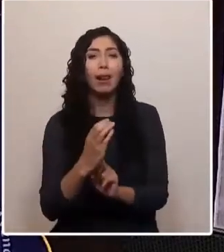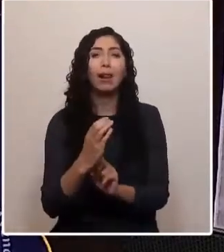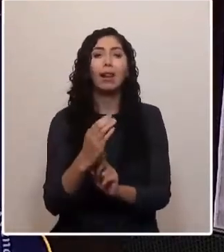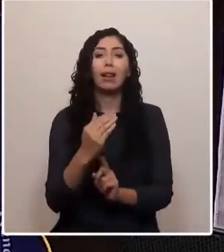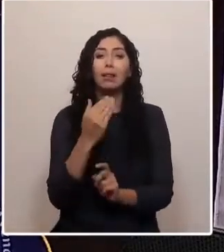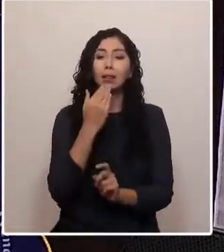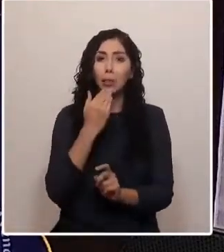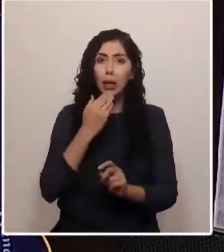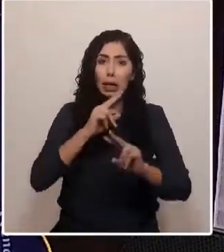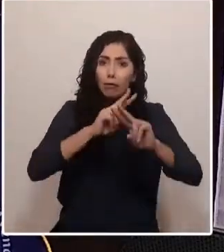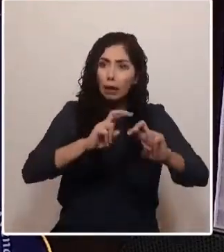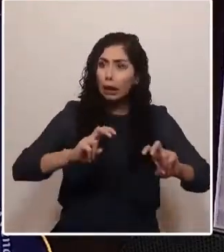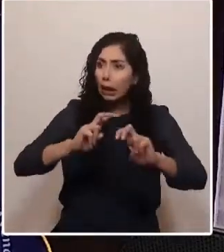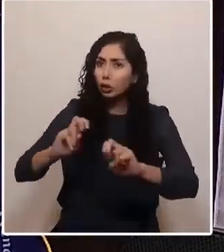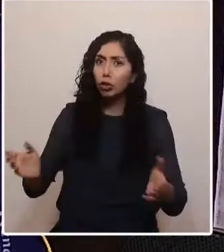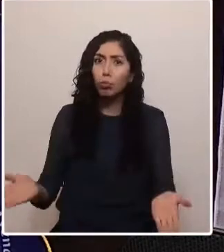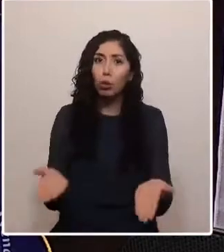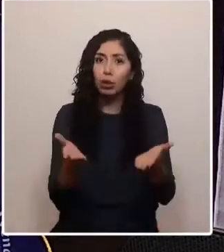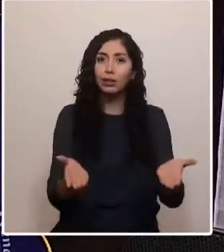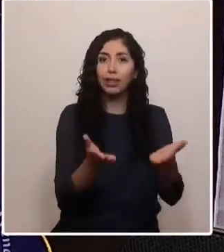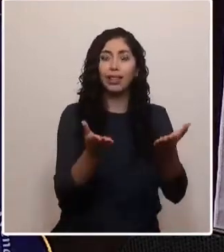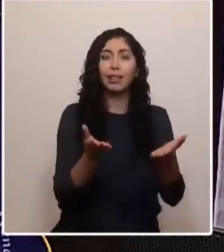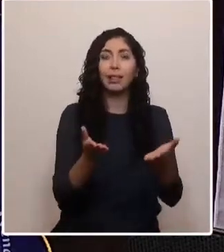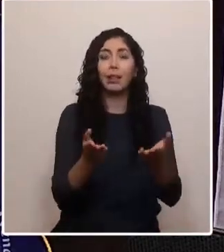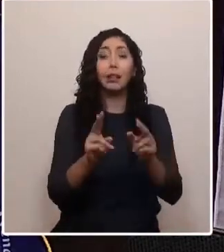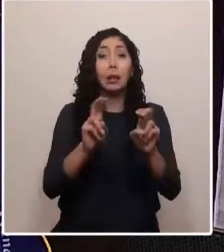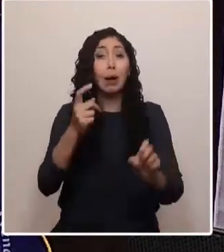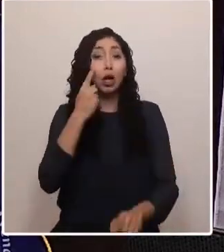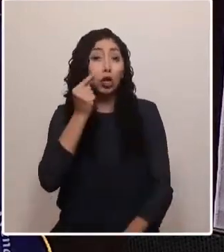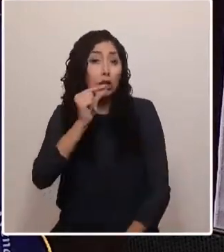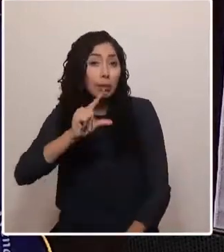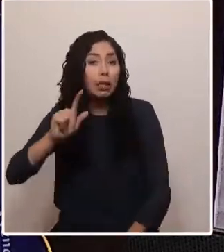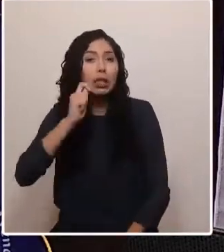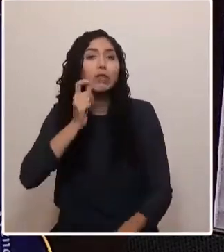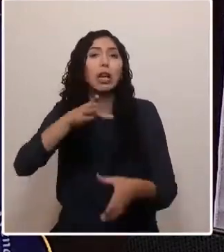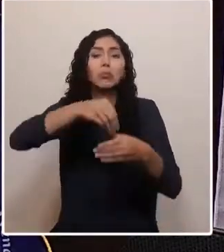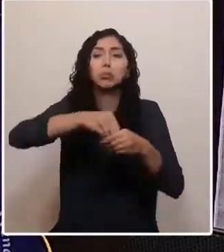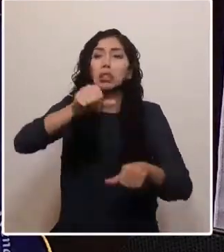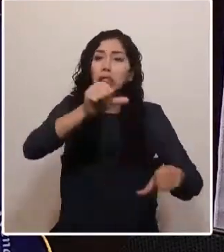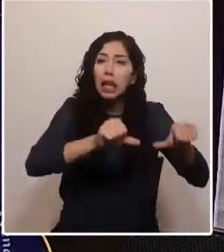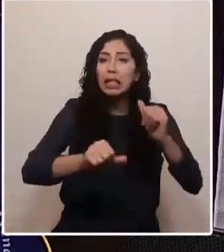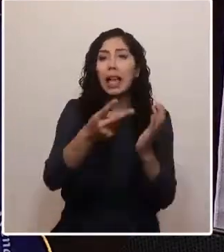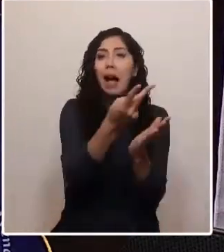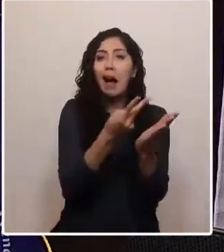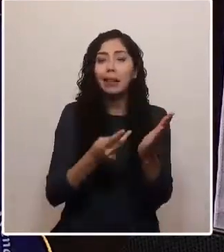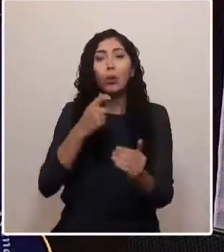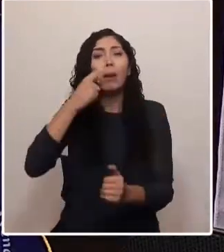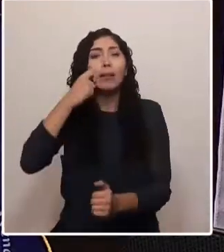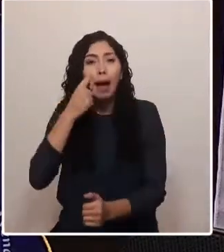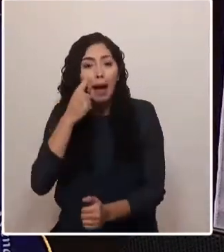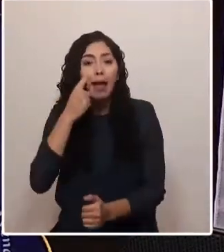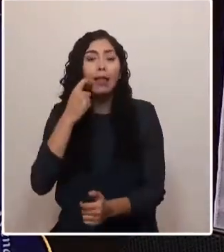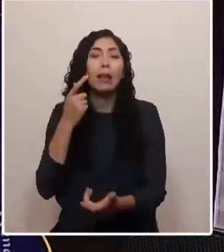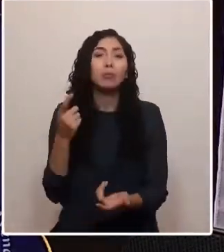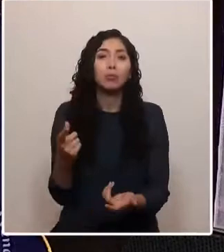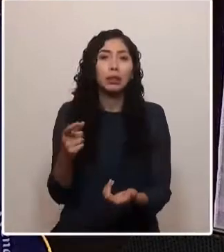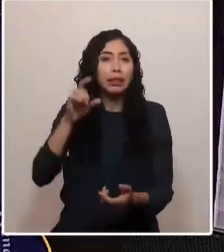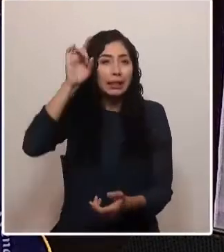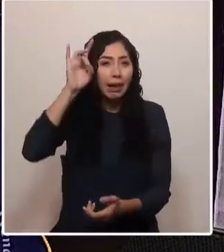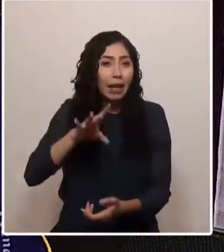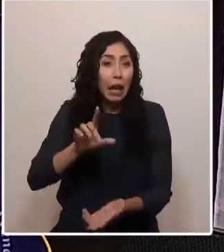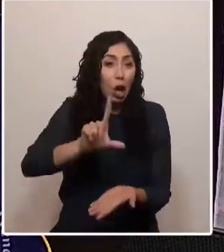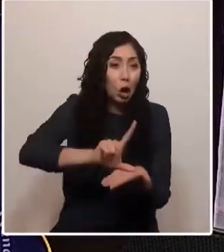transdisciplinaria. Cuando hablamos de conocimiento se incluye la ciencia, las artes, humanidades, tecnologías, saberes locales, ancestrales, los cuales